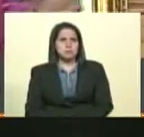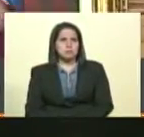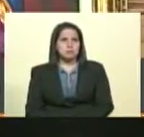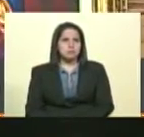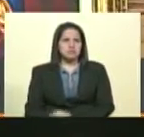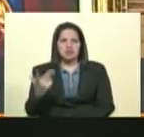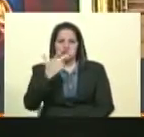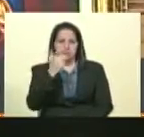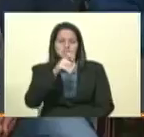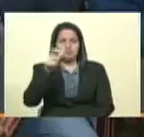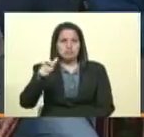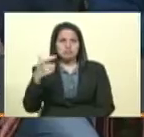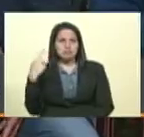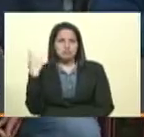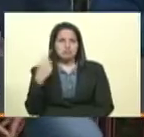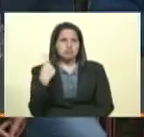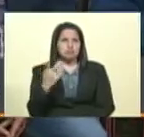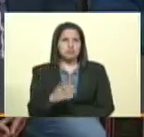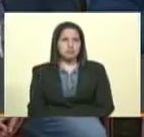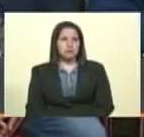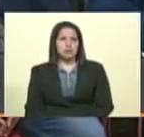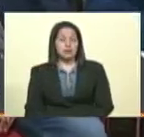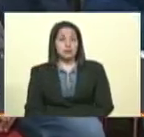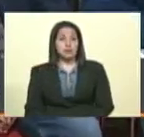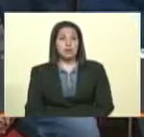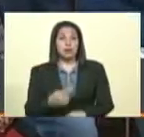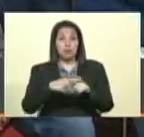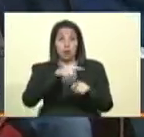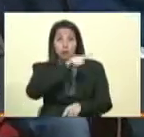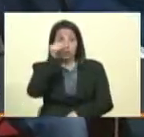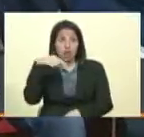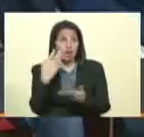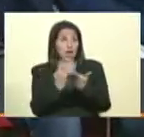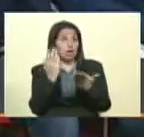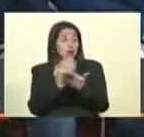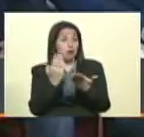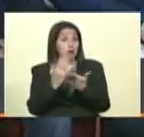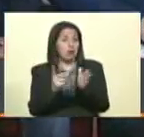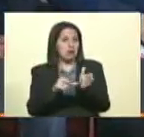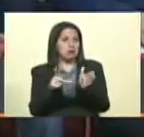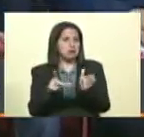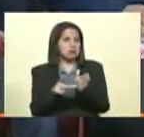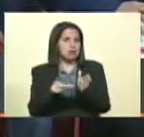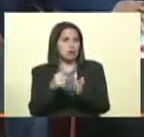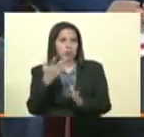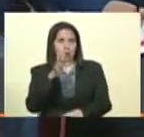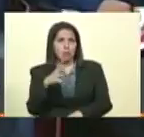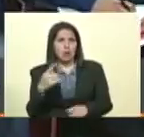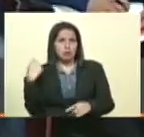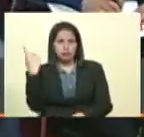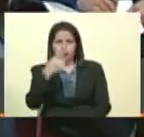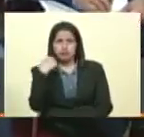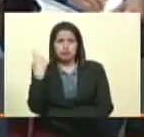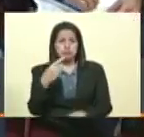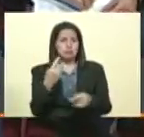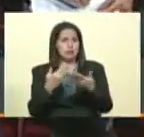Néstor. Pero ustedes estaban en las escuelas y los liceos, la mayoría de las muchachas que están aquí,